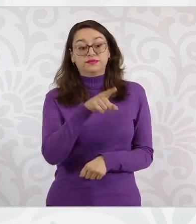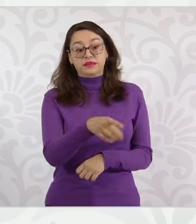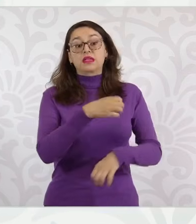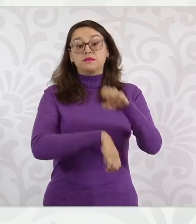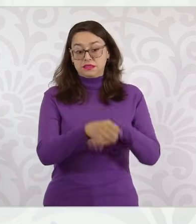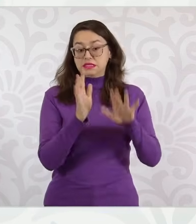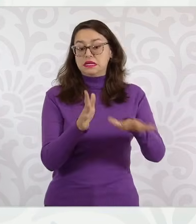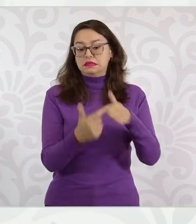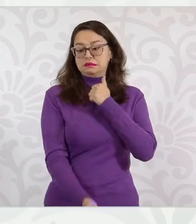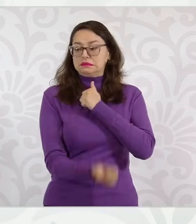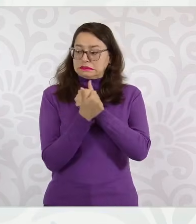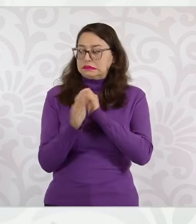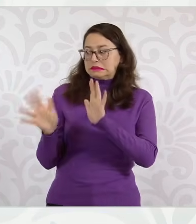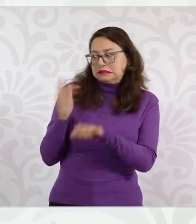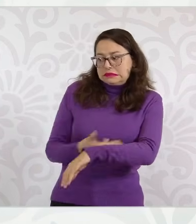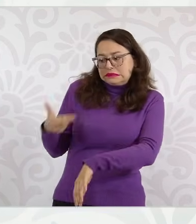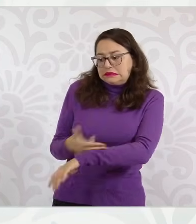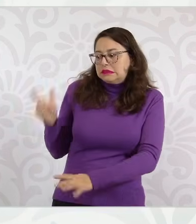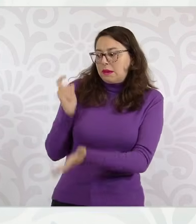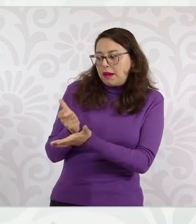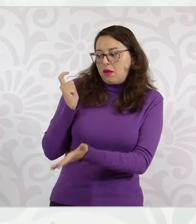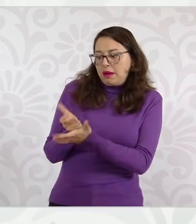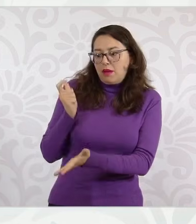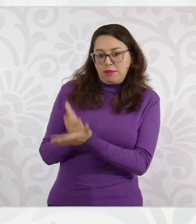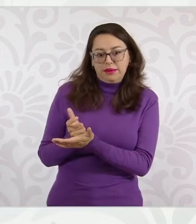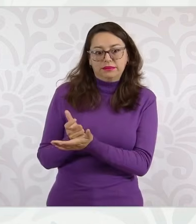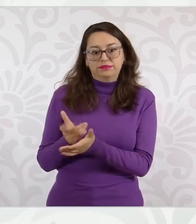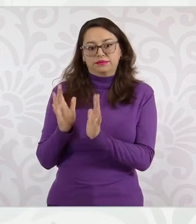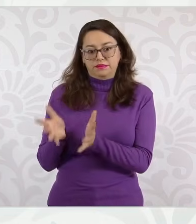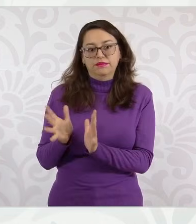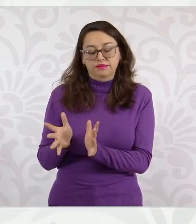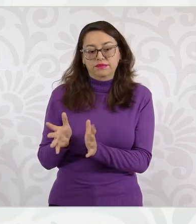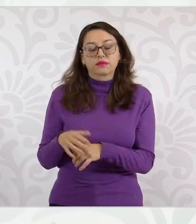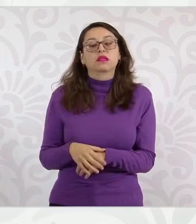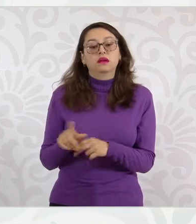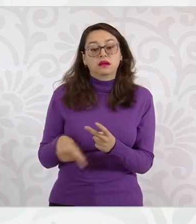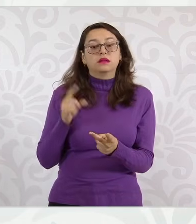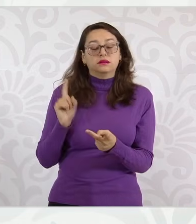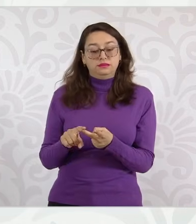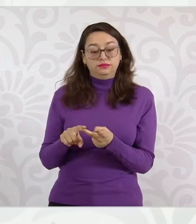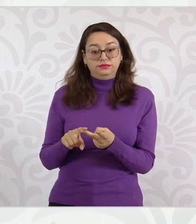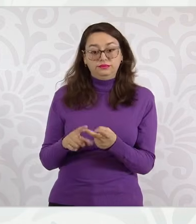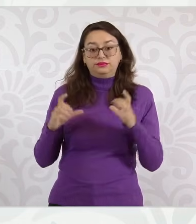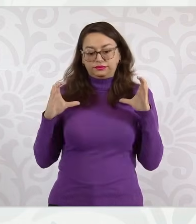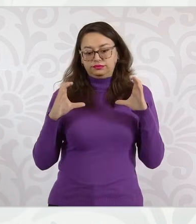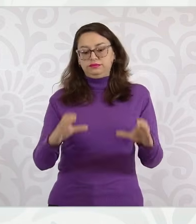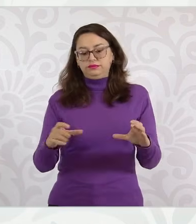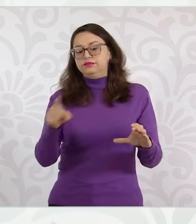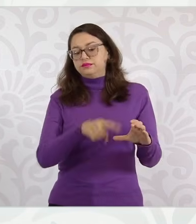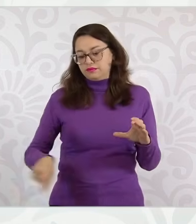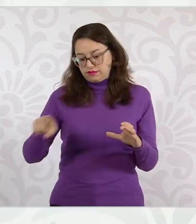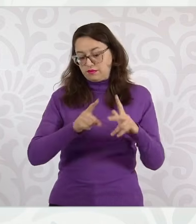empresa, empezó a realizar sus pagos, como lo podemos ver en este espacio, se colocó ya también el medidor,